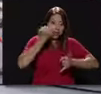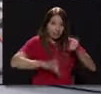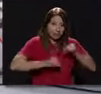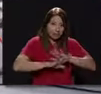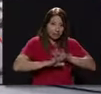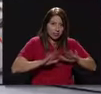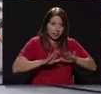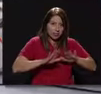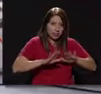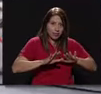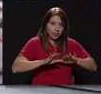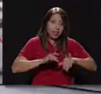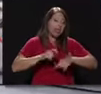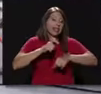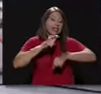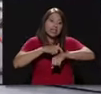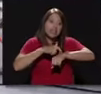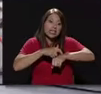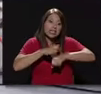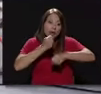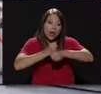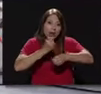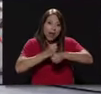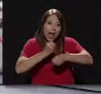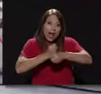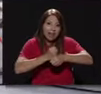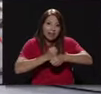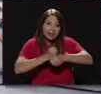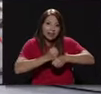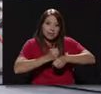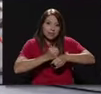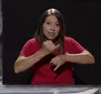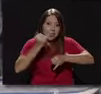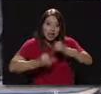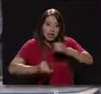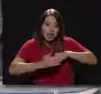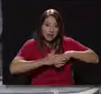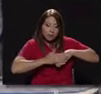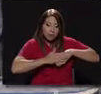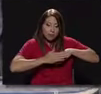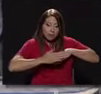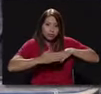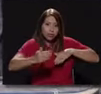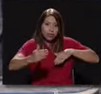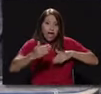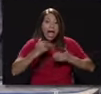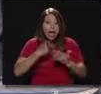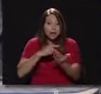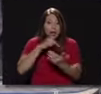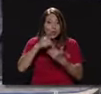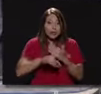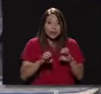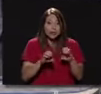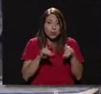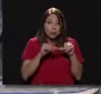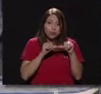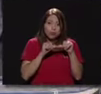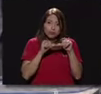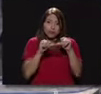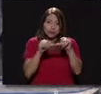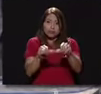el ciclo, digamos, laboral hasta los 65, 60 años. Hay programas que cubren toda la edad productiva de la